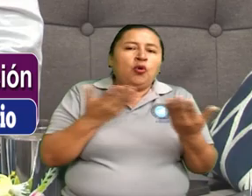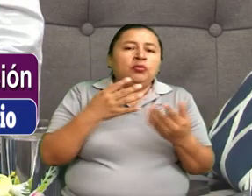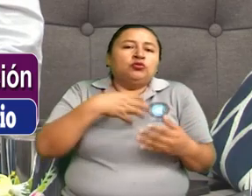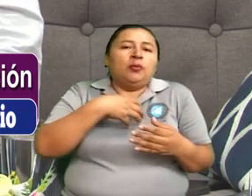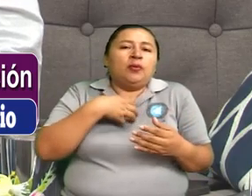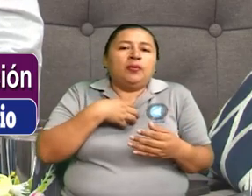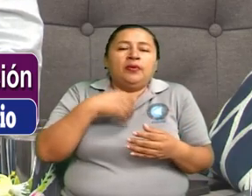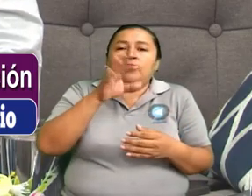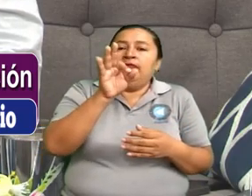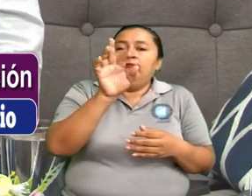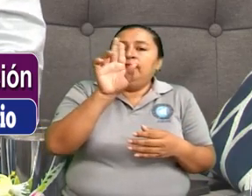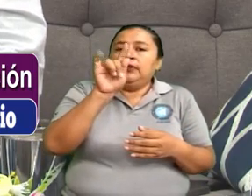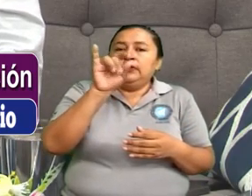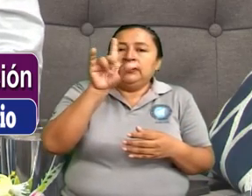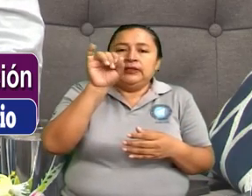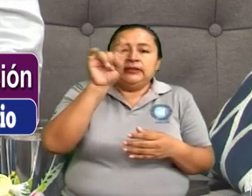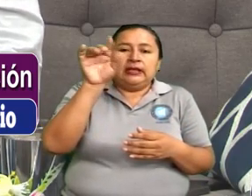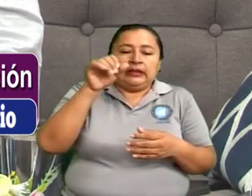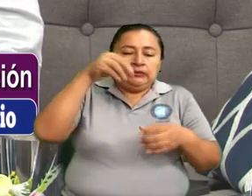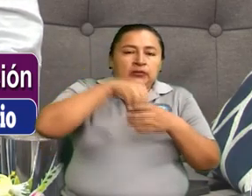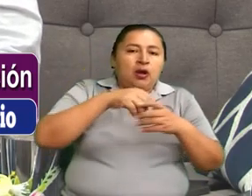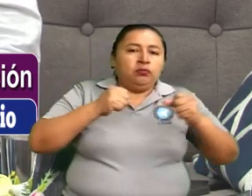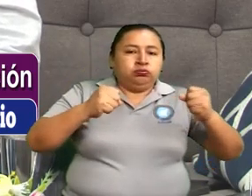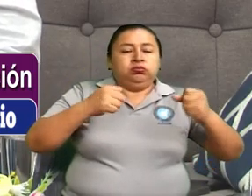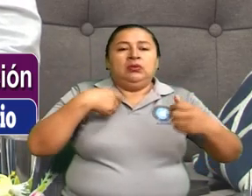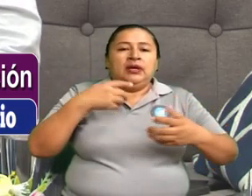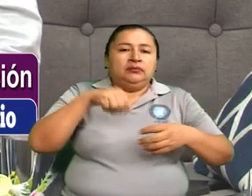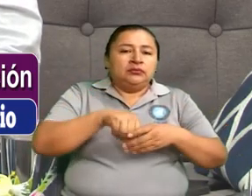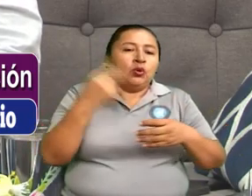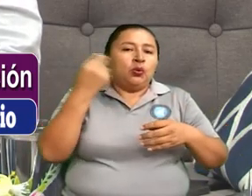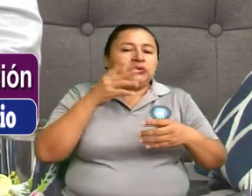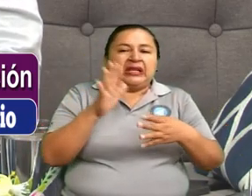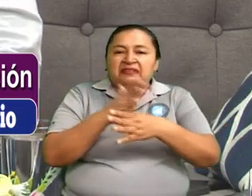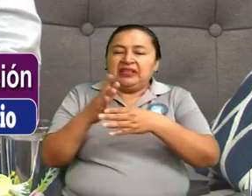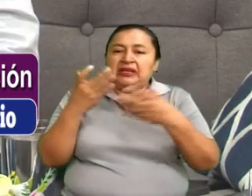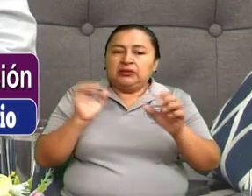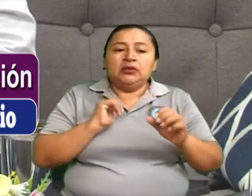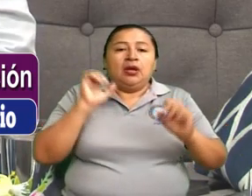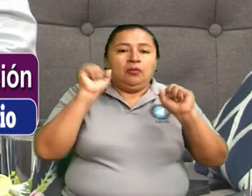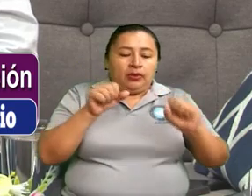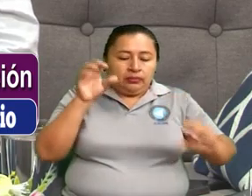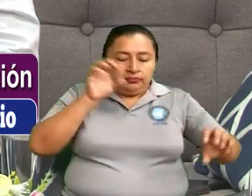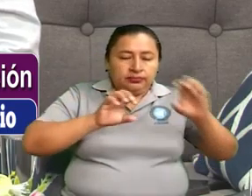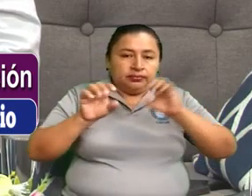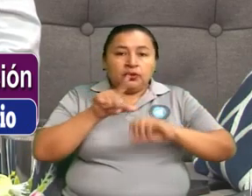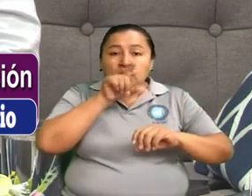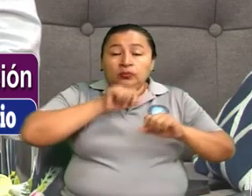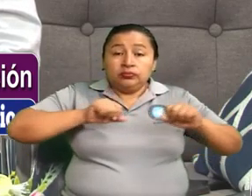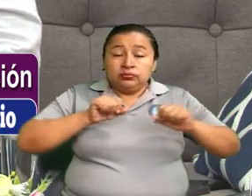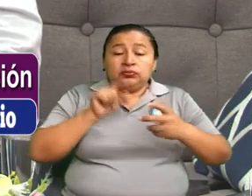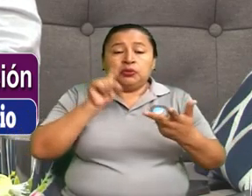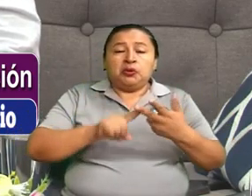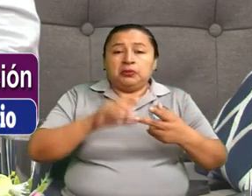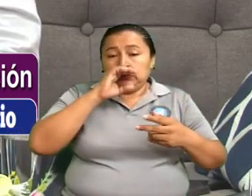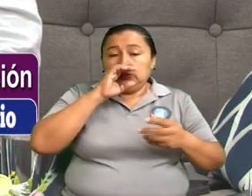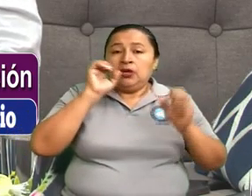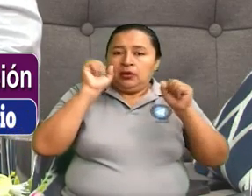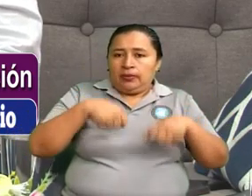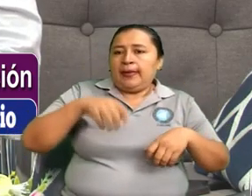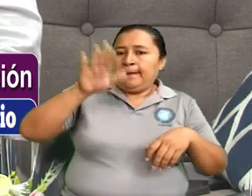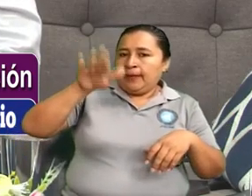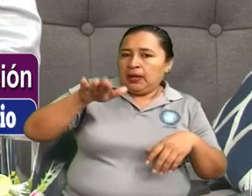sus fertilizantes para tener producción orgánica, para que puedan elaborar los concentrados de las aves y de los cerdos y que puedan disminuir los